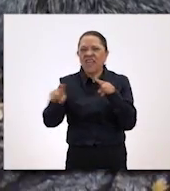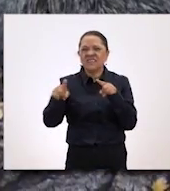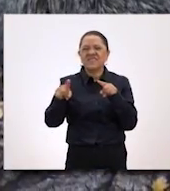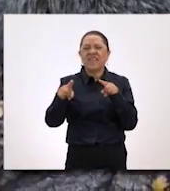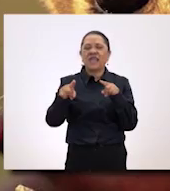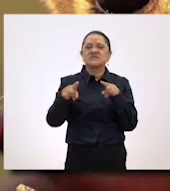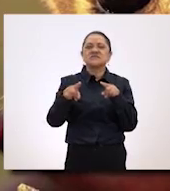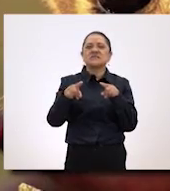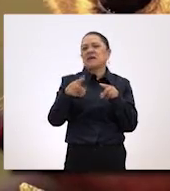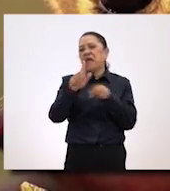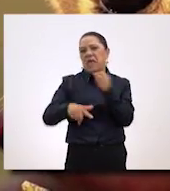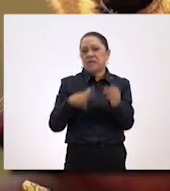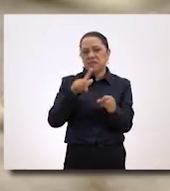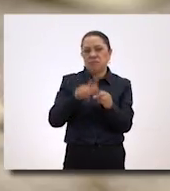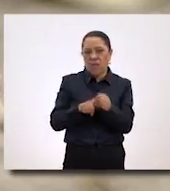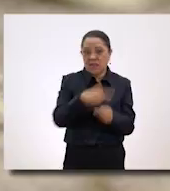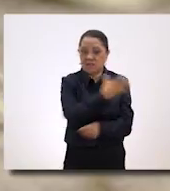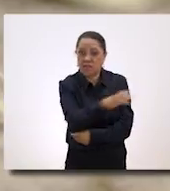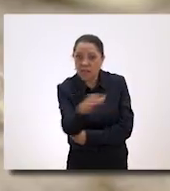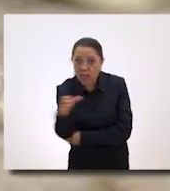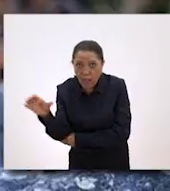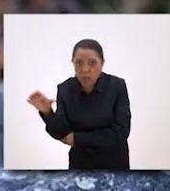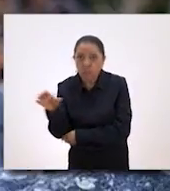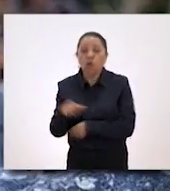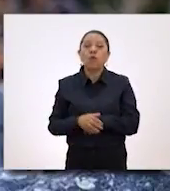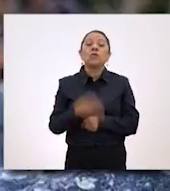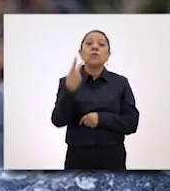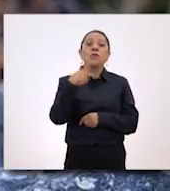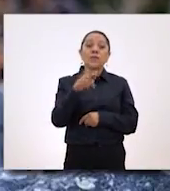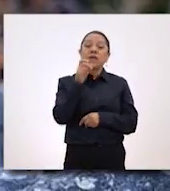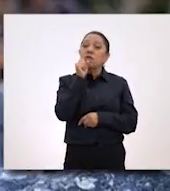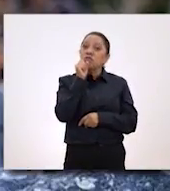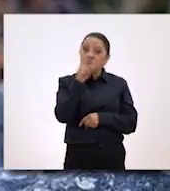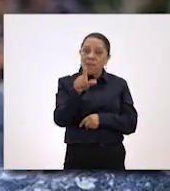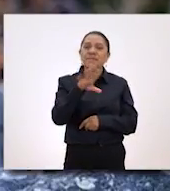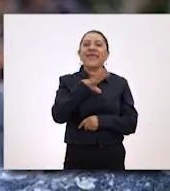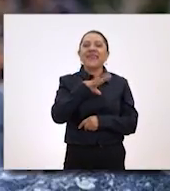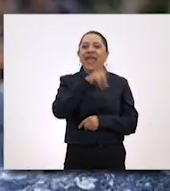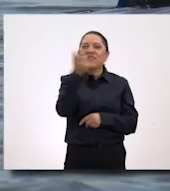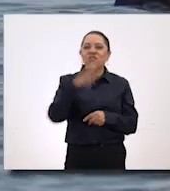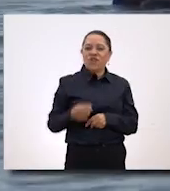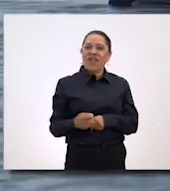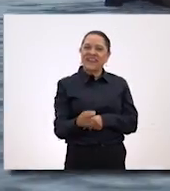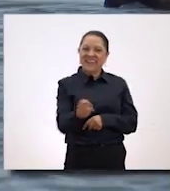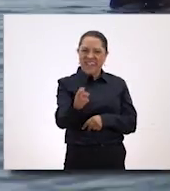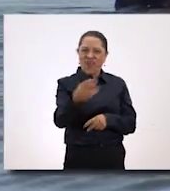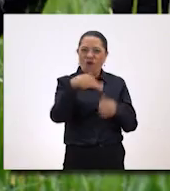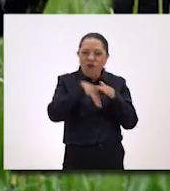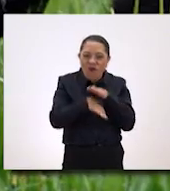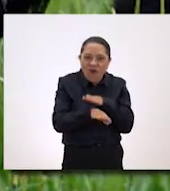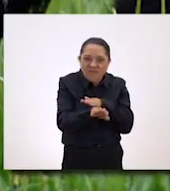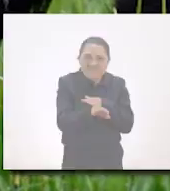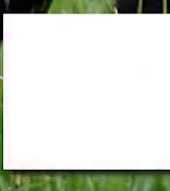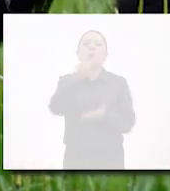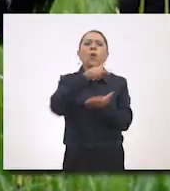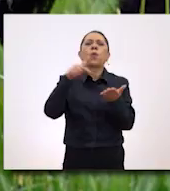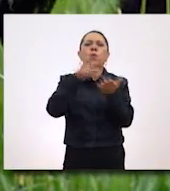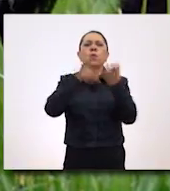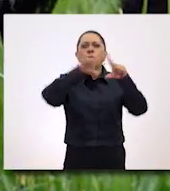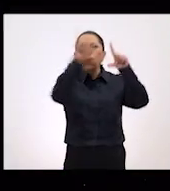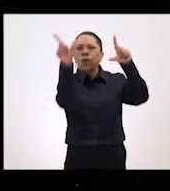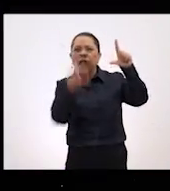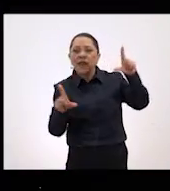zorra gris, cacomixtle y musaraña. En la selva seca, comadreja, nutria de río y zorrillo